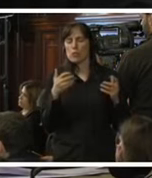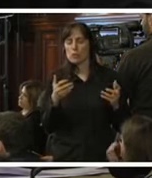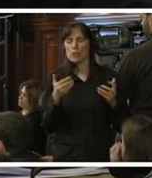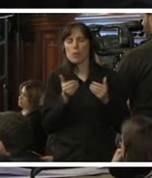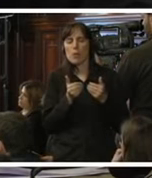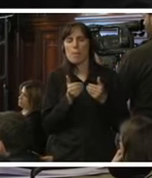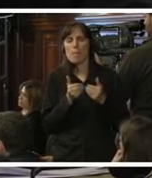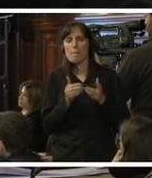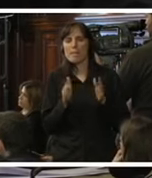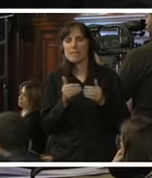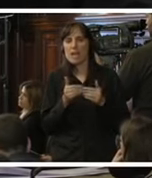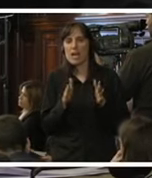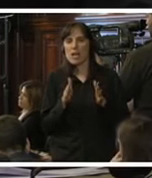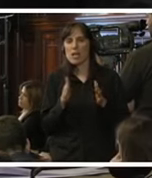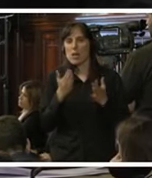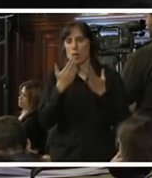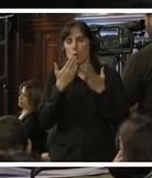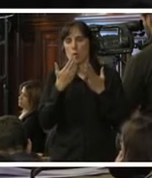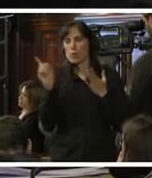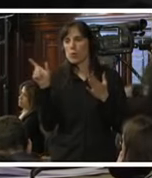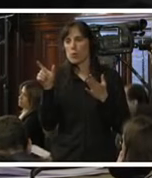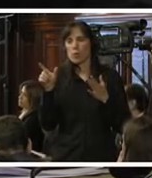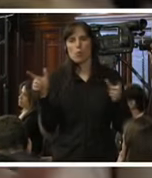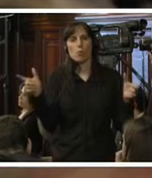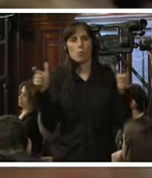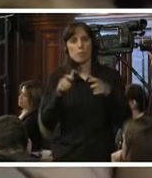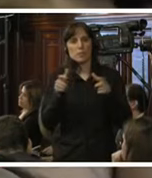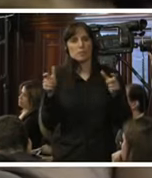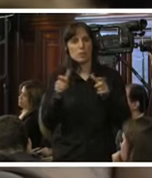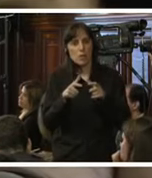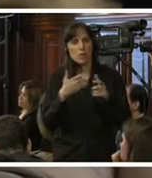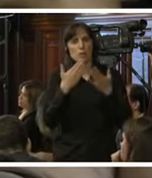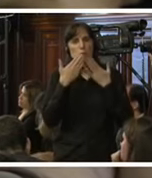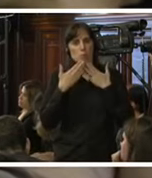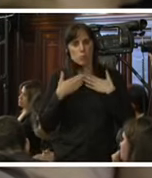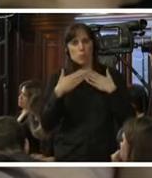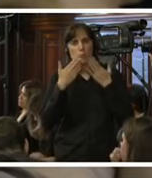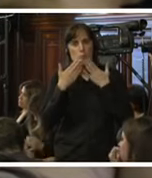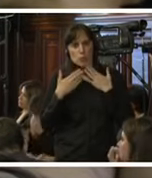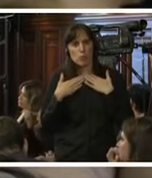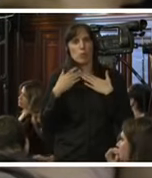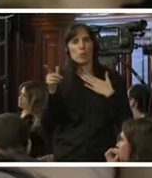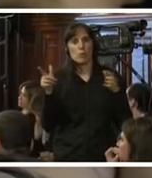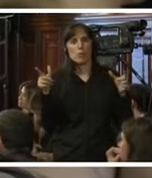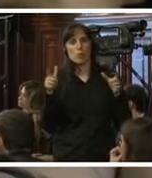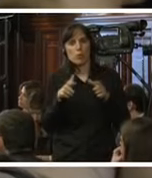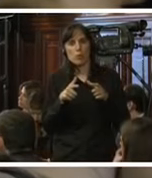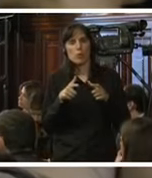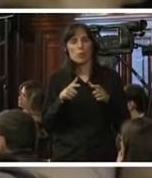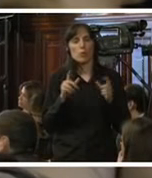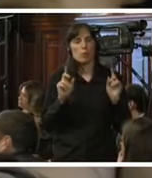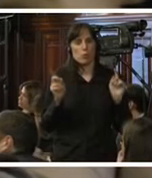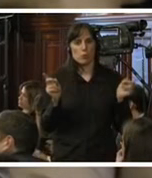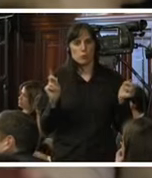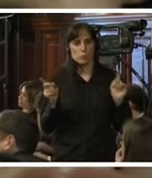que consultaban los comisionados Vanucci y también el comisionado Vargas,